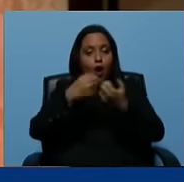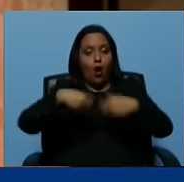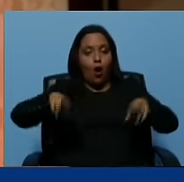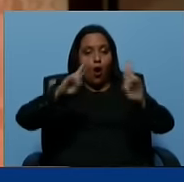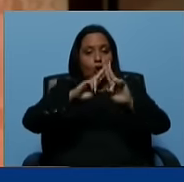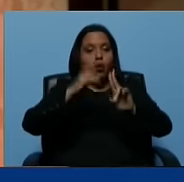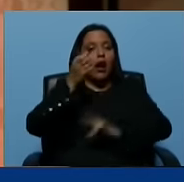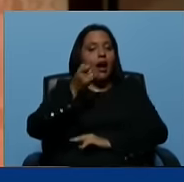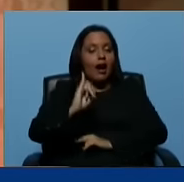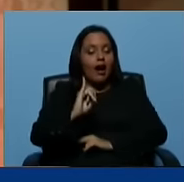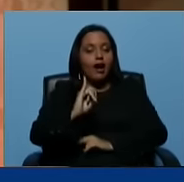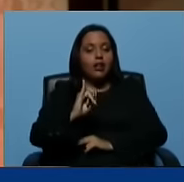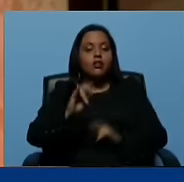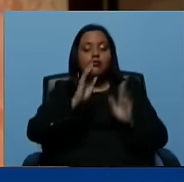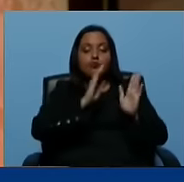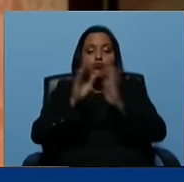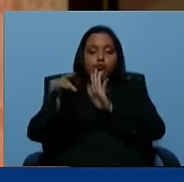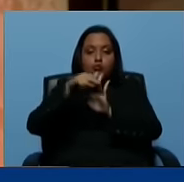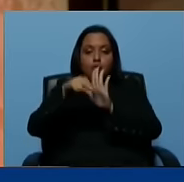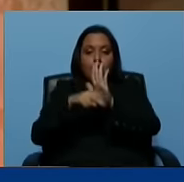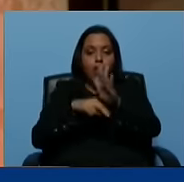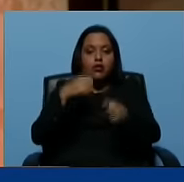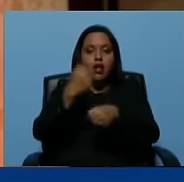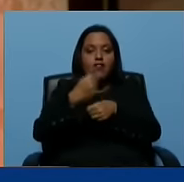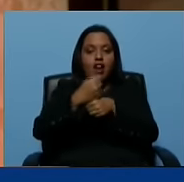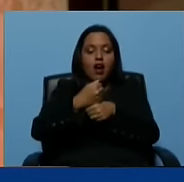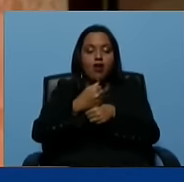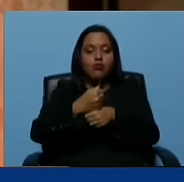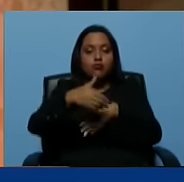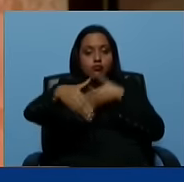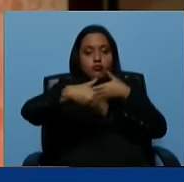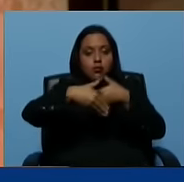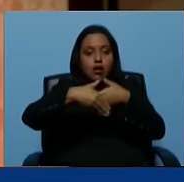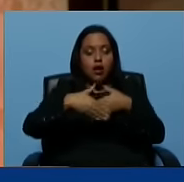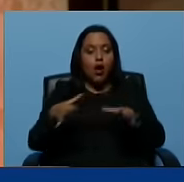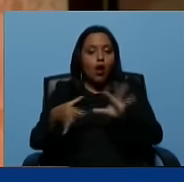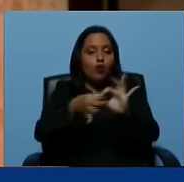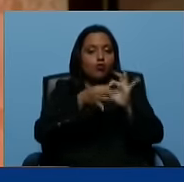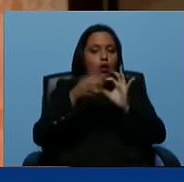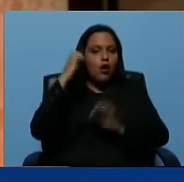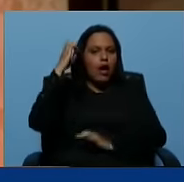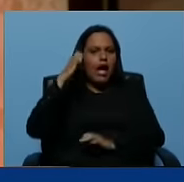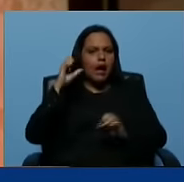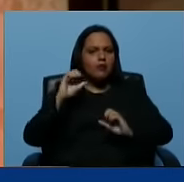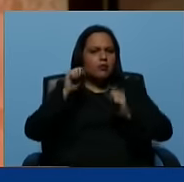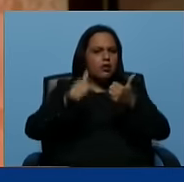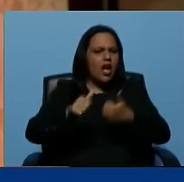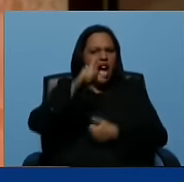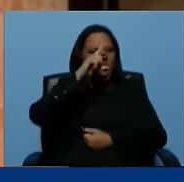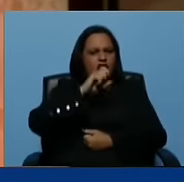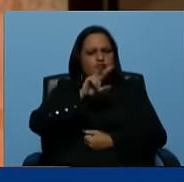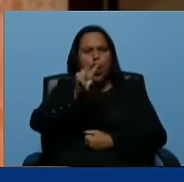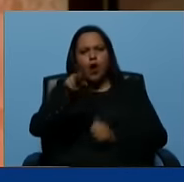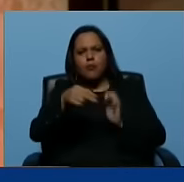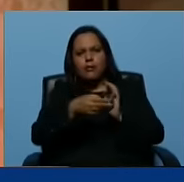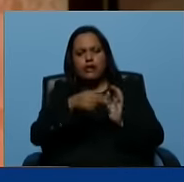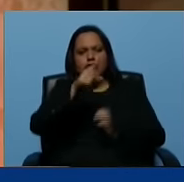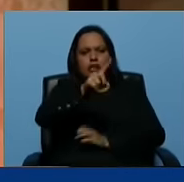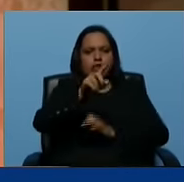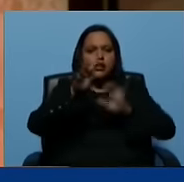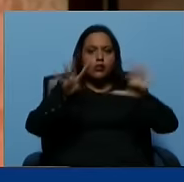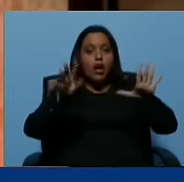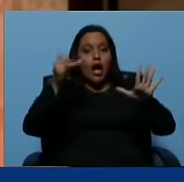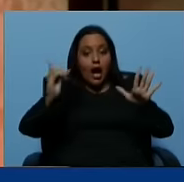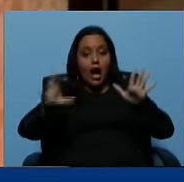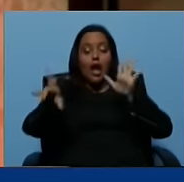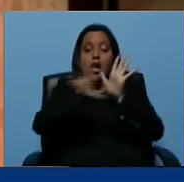el funcionamiento de las redes sociales. La Unión Europea empezó a discutir en el año 2019 y ya hay leyes y